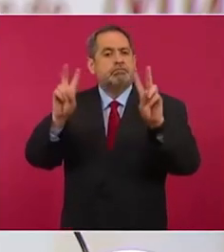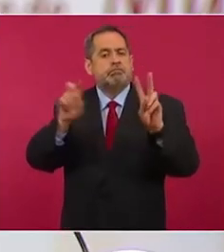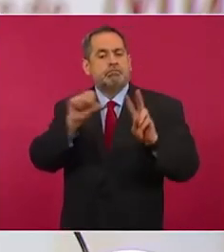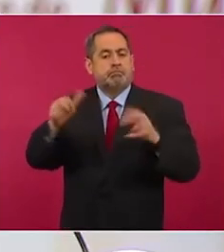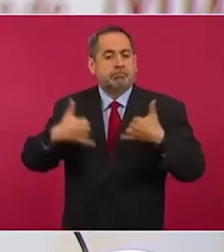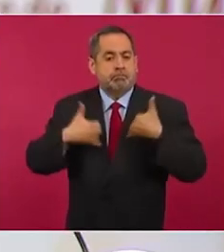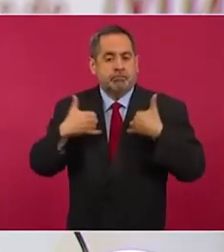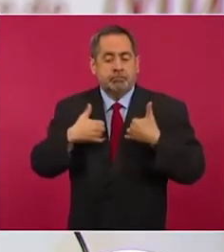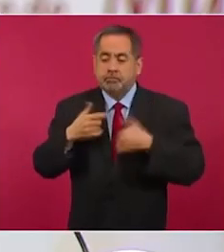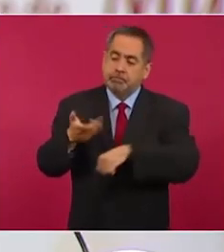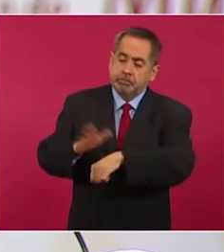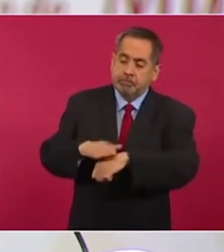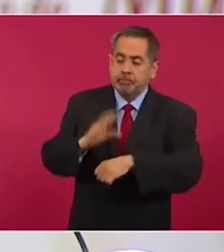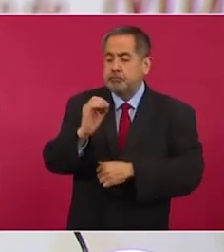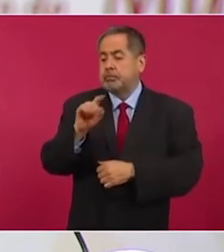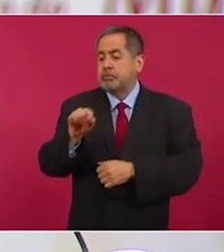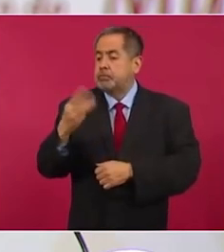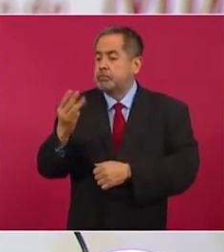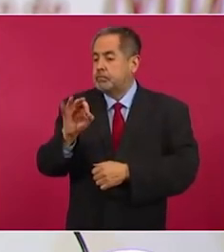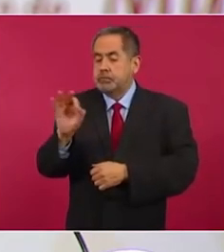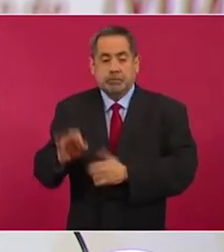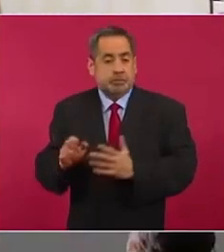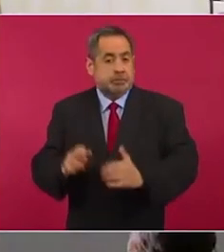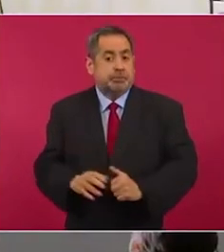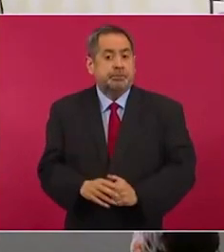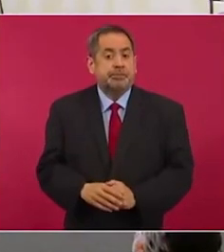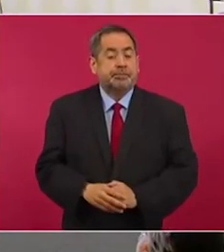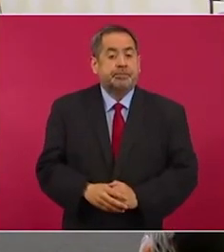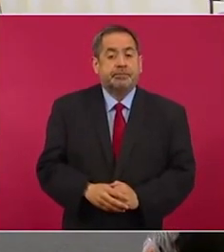0.03% del gasto revisado.